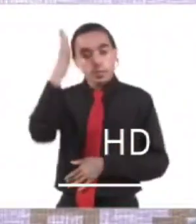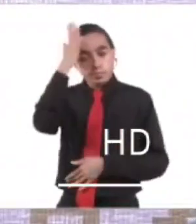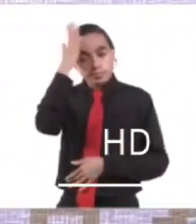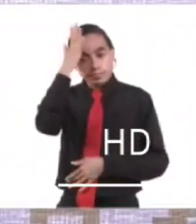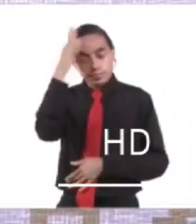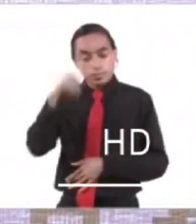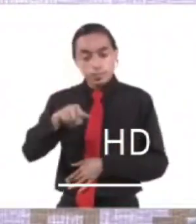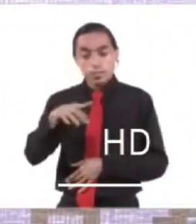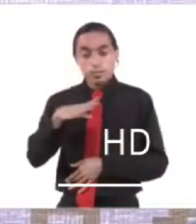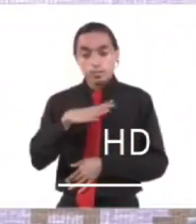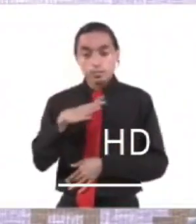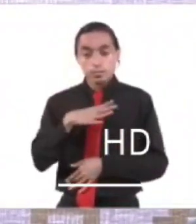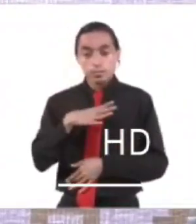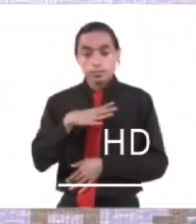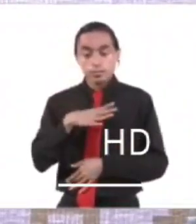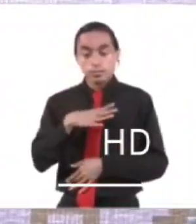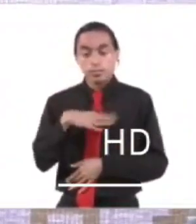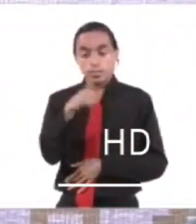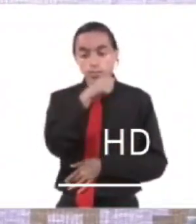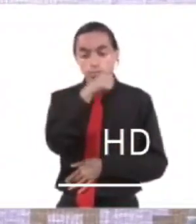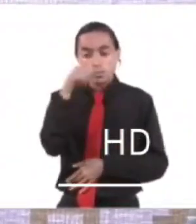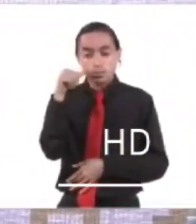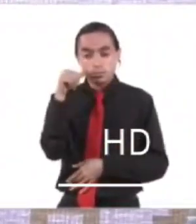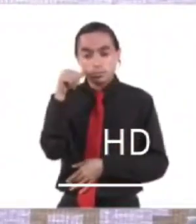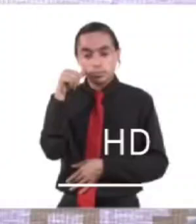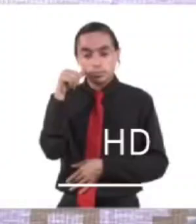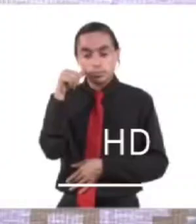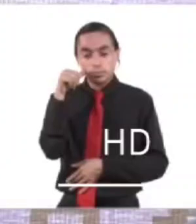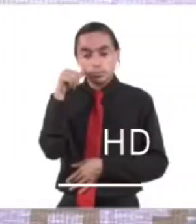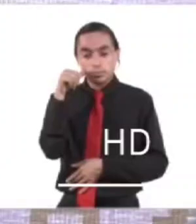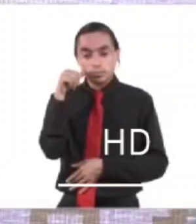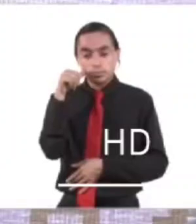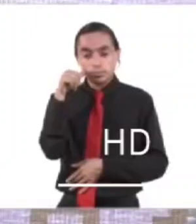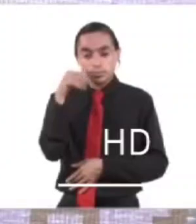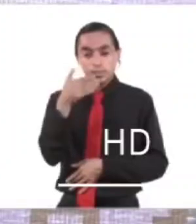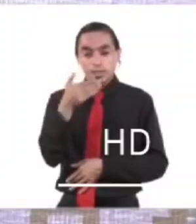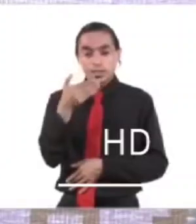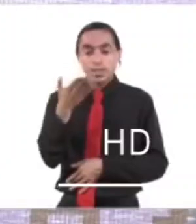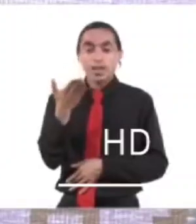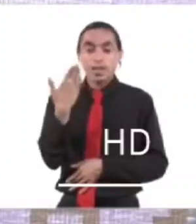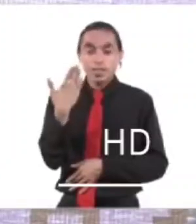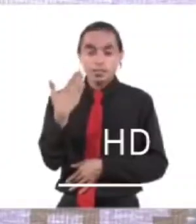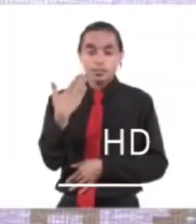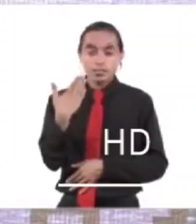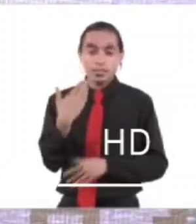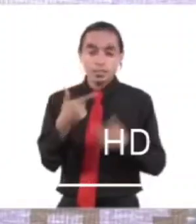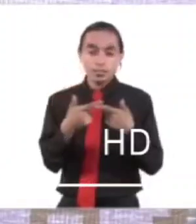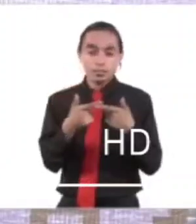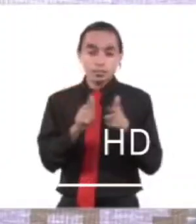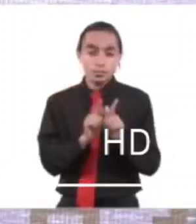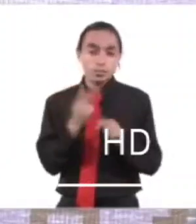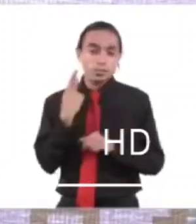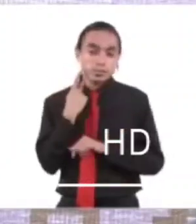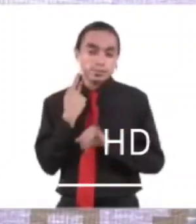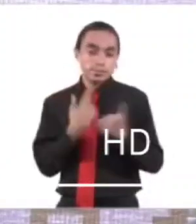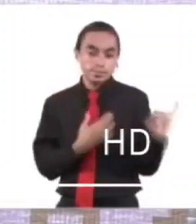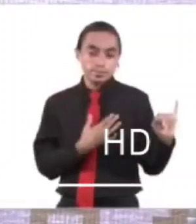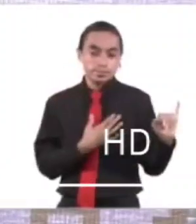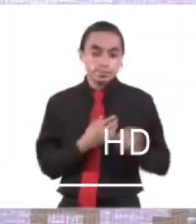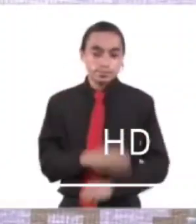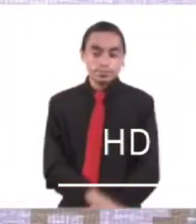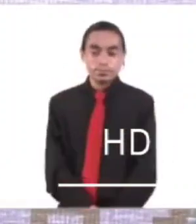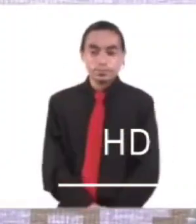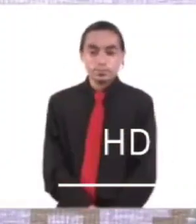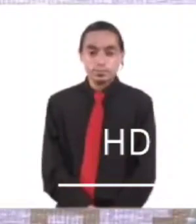partido en Benito Juárez, de lo que era el partido de izquierda en aquel entonces, y